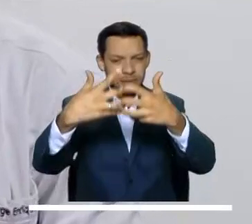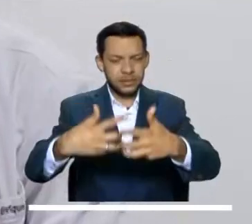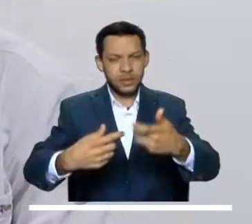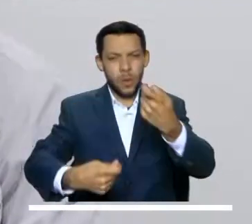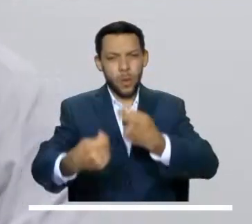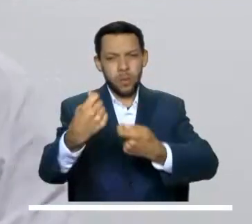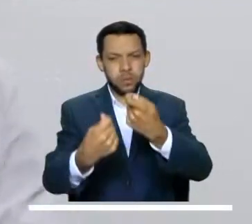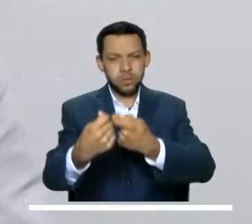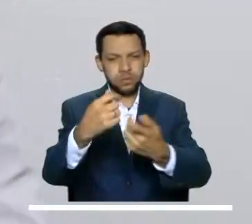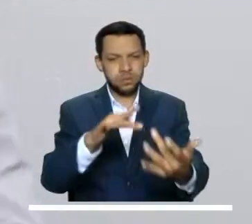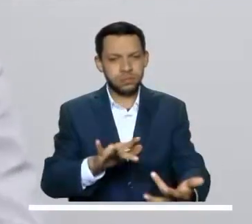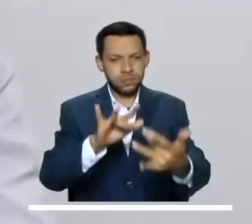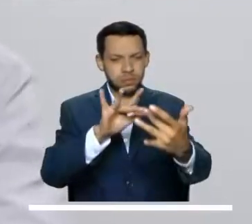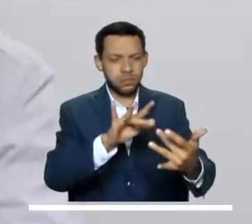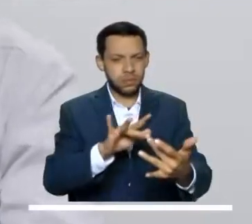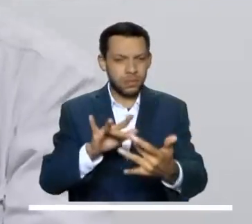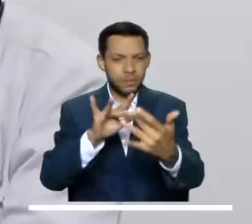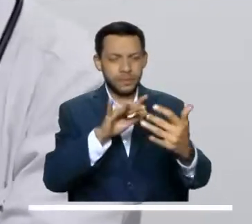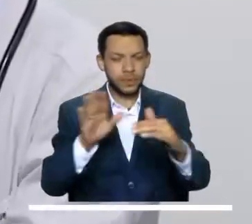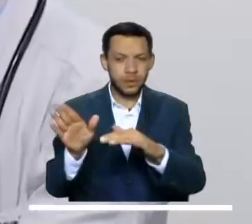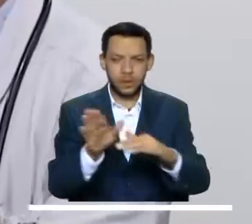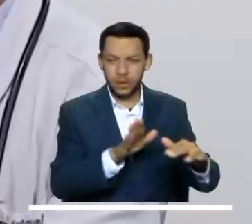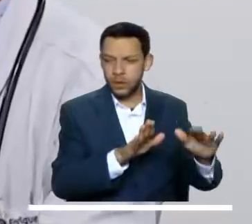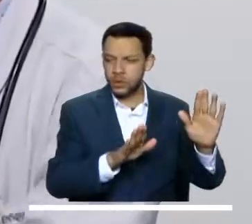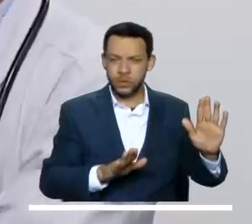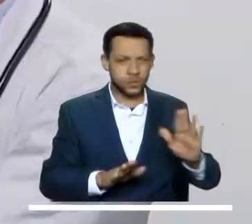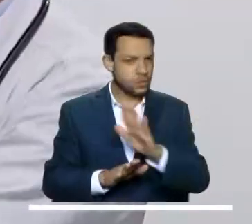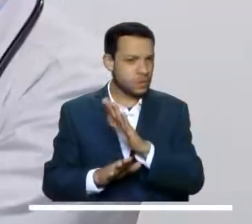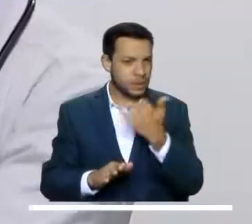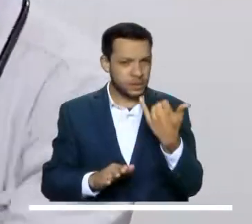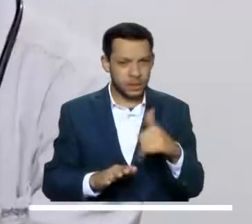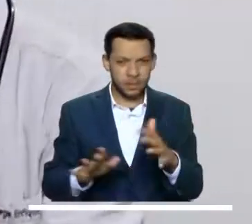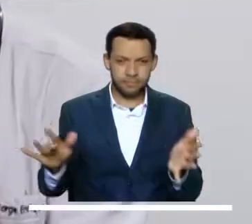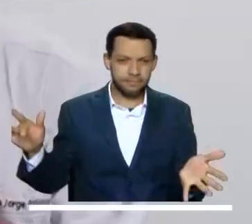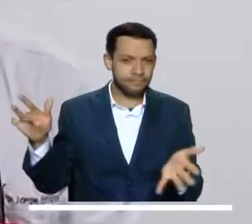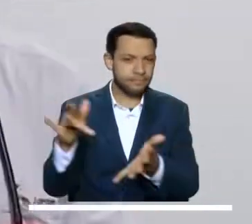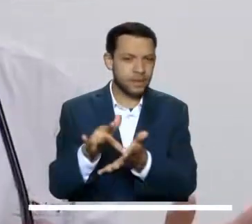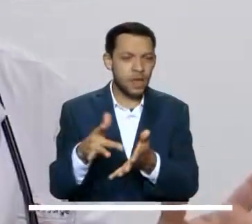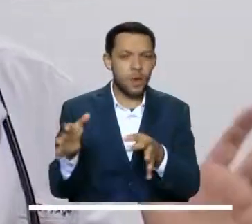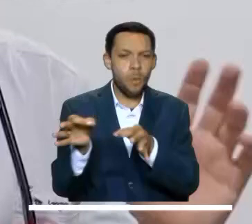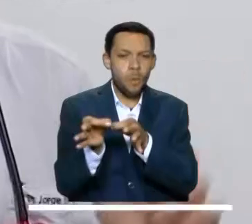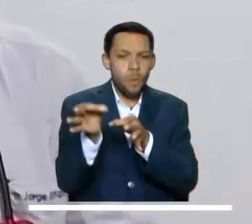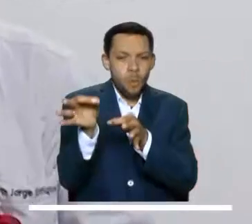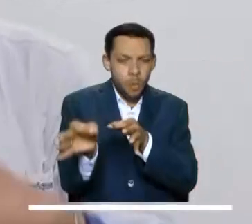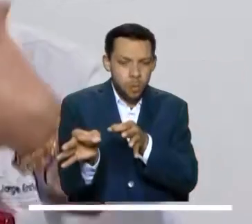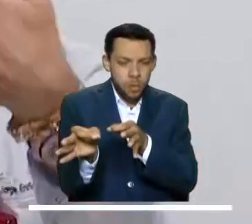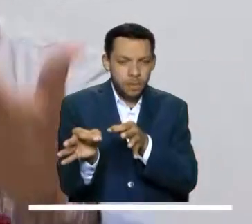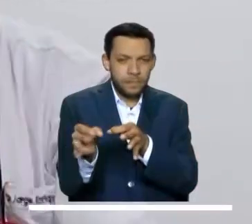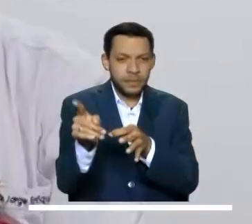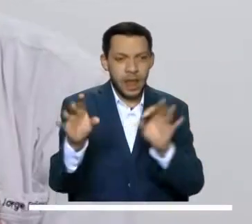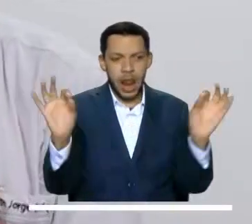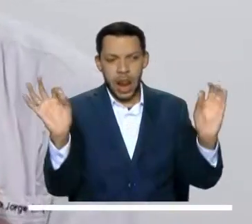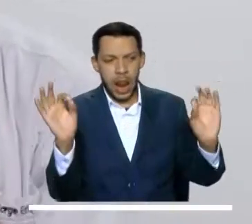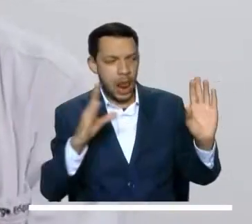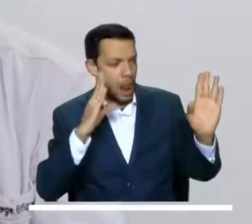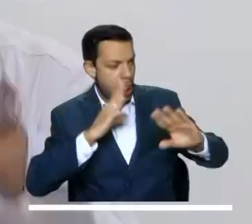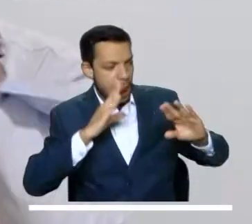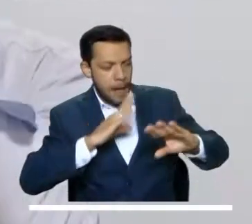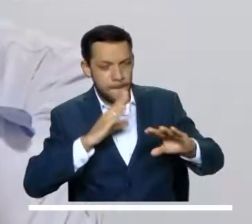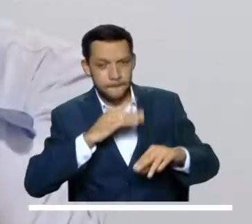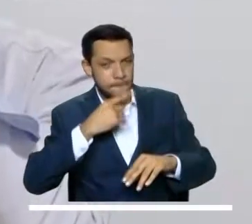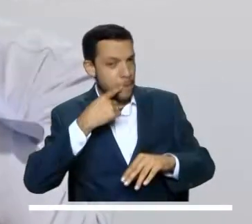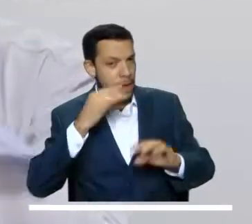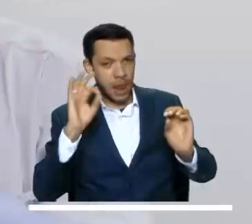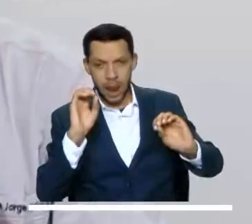manejando. Cuando usted tuvo la oportunidad de estar ya en un pueblo, sin muchas herramientas diagnósticas, porque no estaba mi papá, que me podía hacer una endoscopia